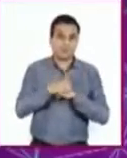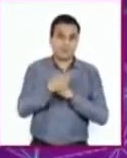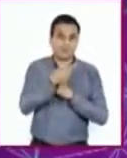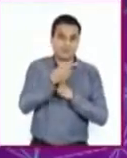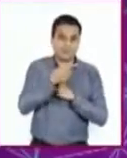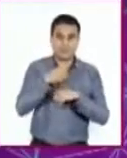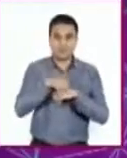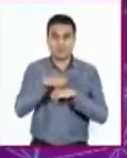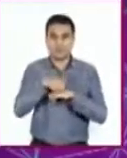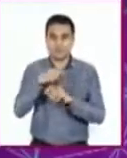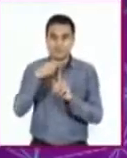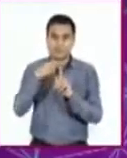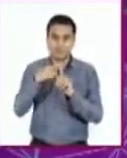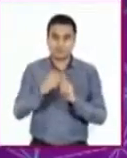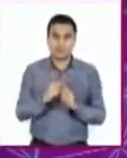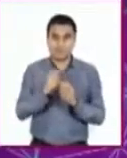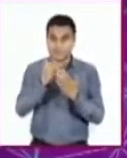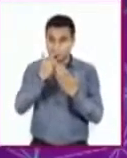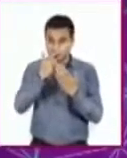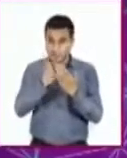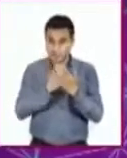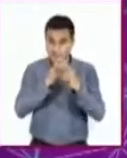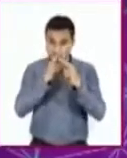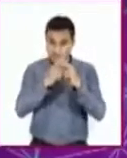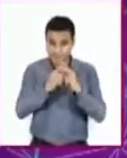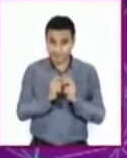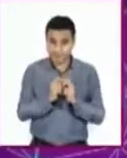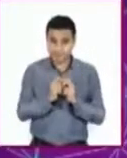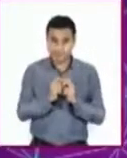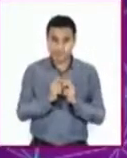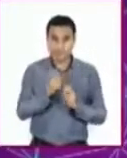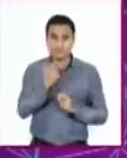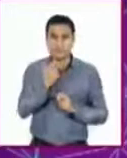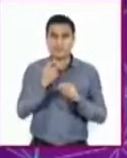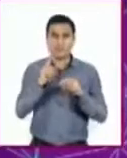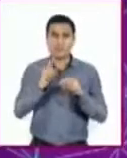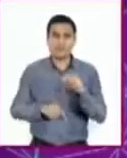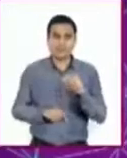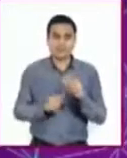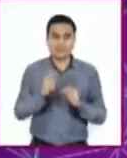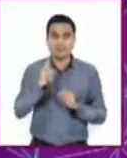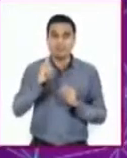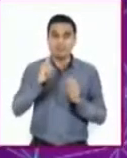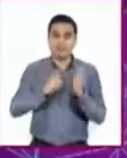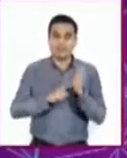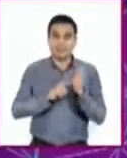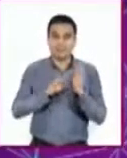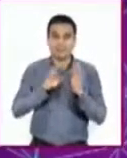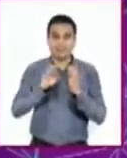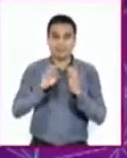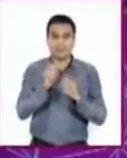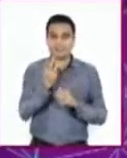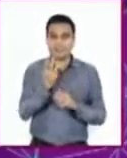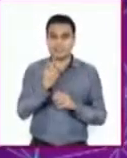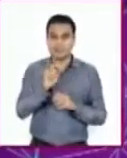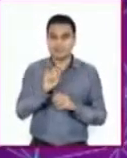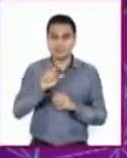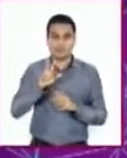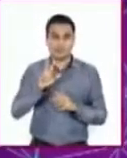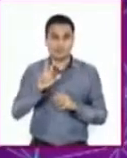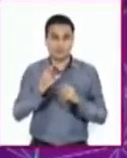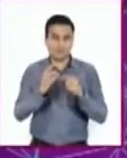positivos. Al resolver las sumas, el total de deducciones es de 1.923 enteros